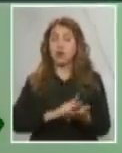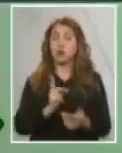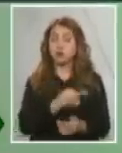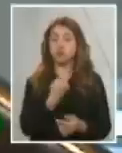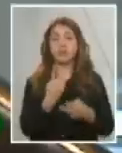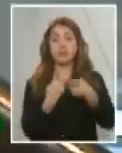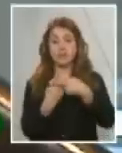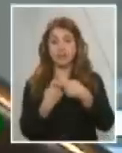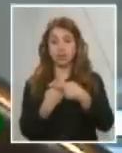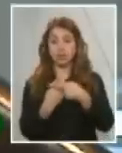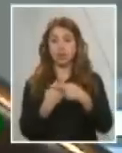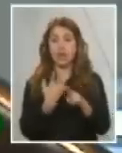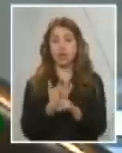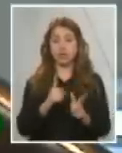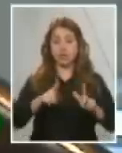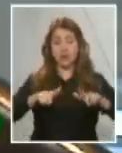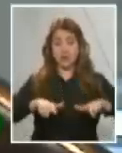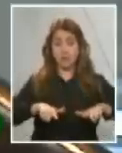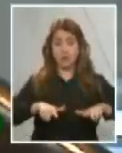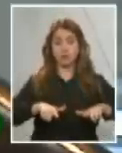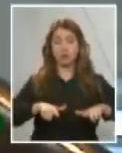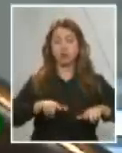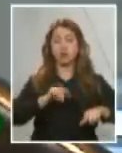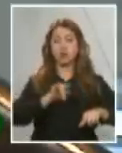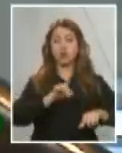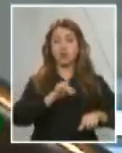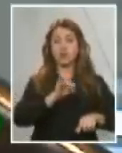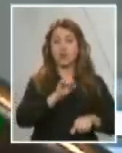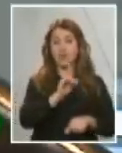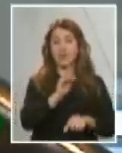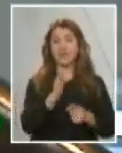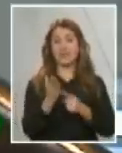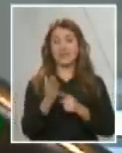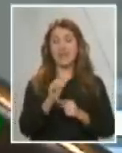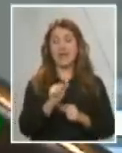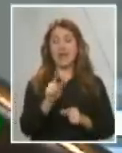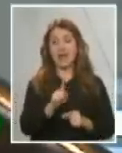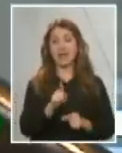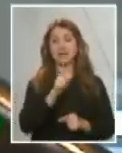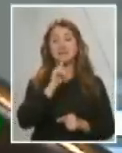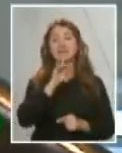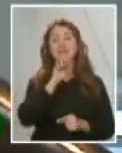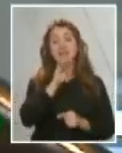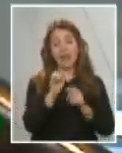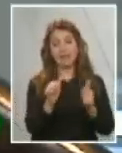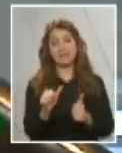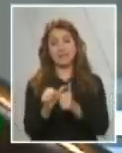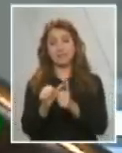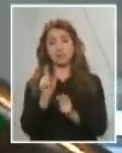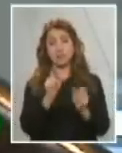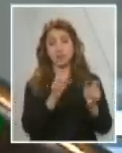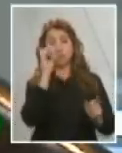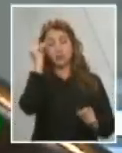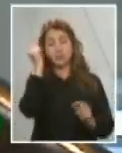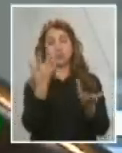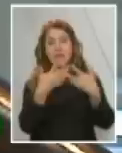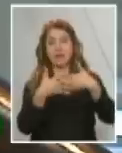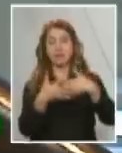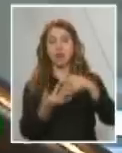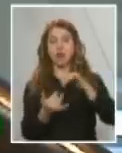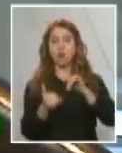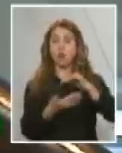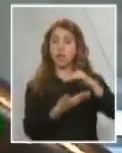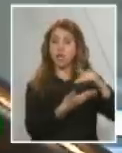nosotros en Teletón hay una unidad, la unidad de tecnología asistiva, donde ahí los creativos te adaptan los juguetes